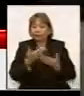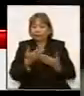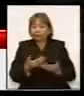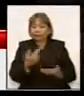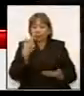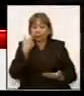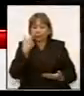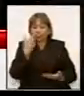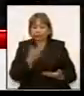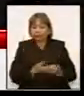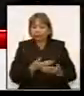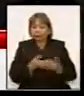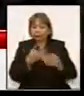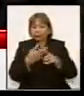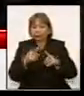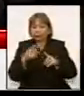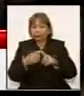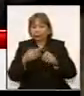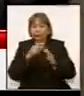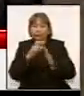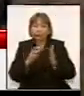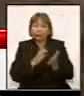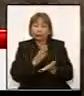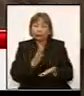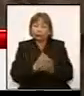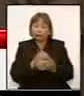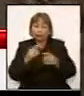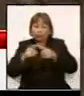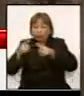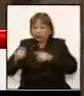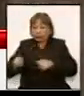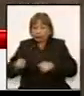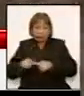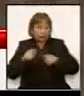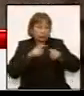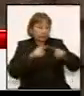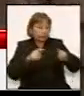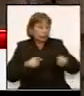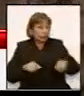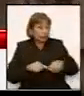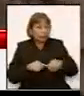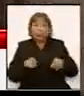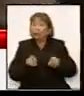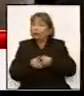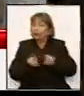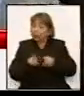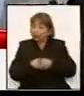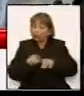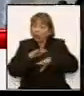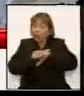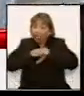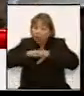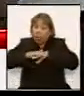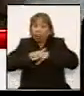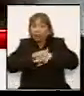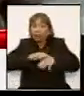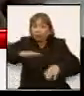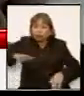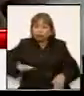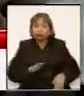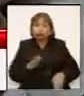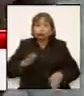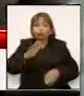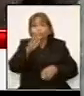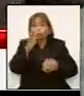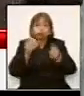conocer diversos problemas, uno de ellos que es la demarcación territorial. Asimismo, también se analizaron sobre el tema de las carreteras. Uno